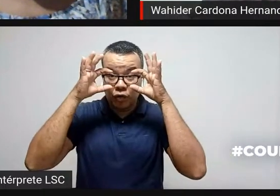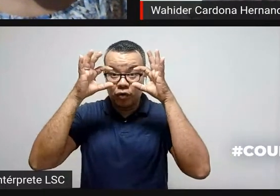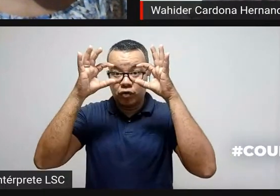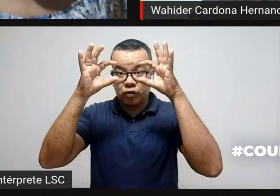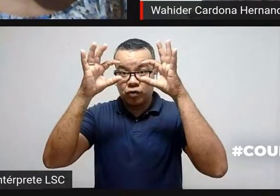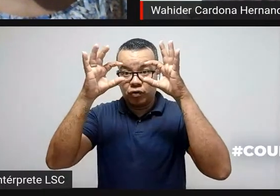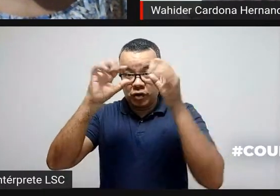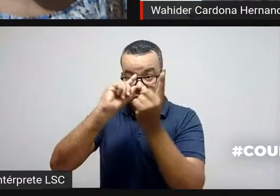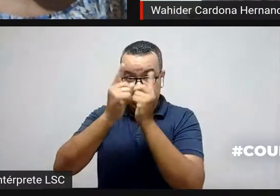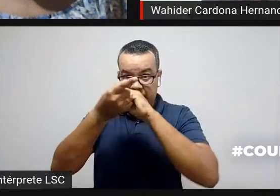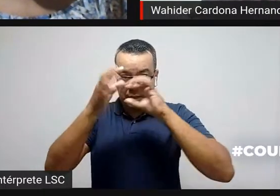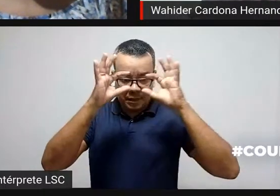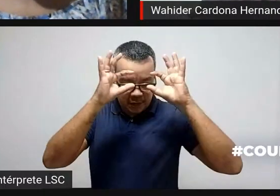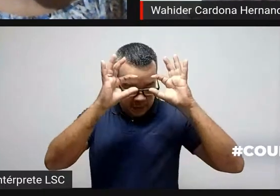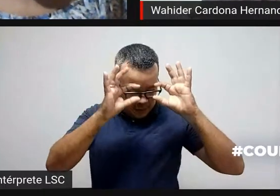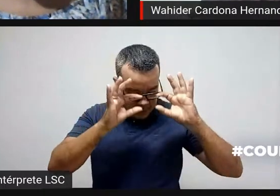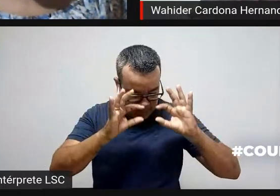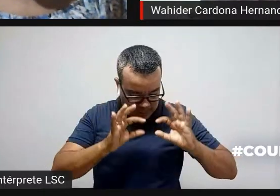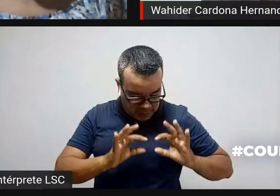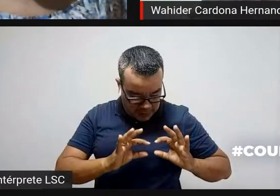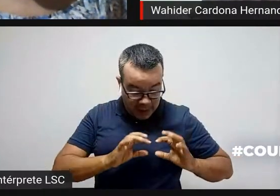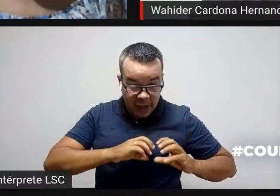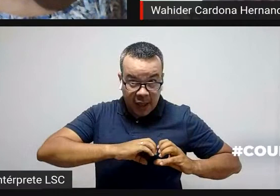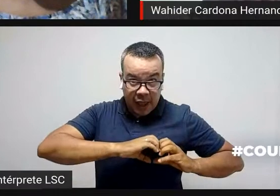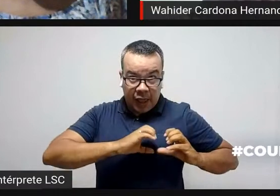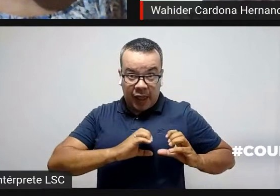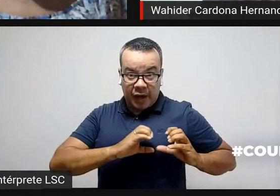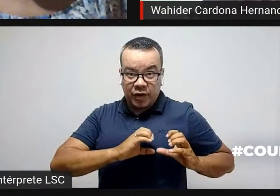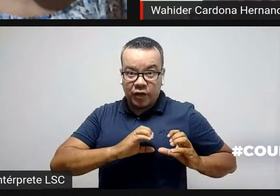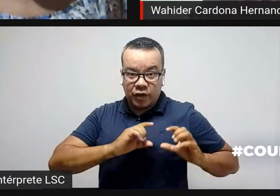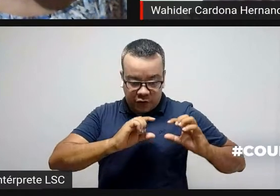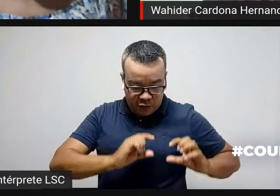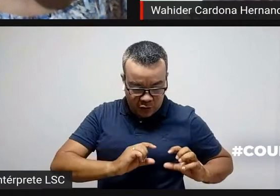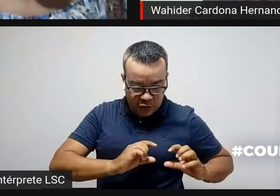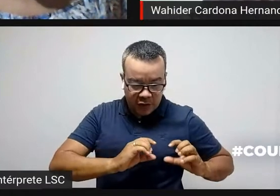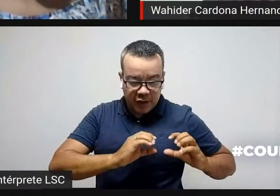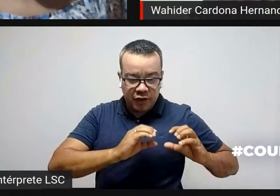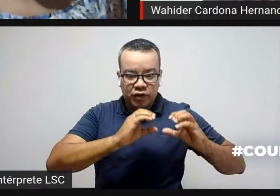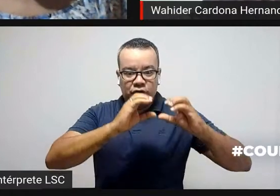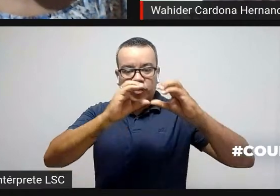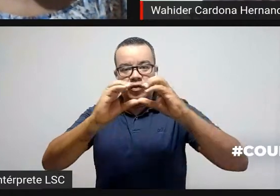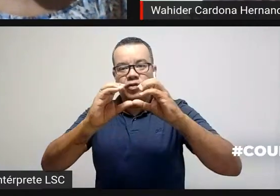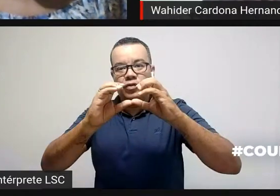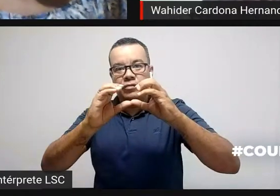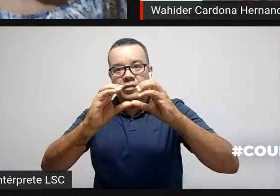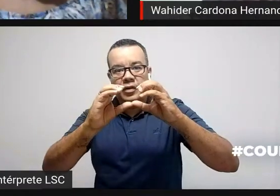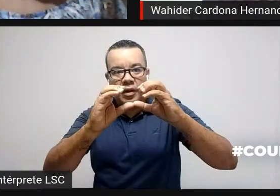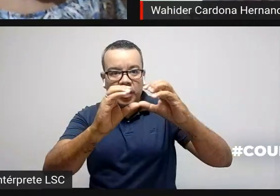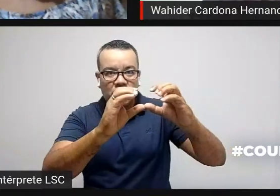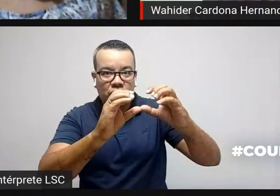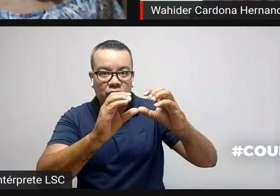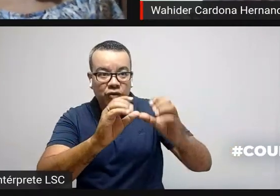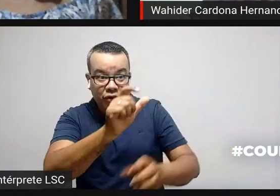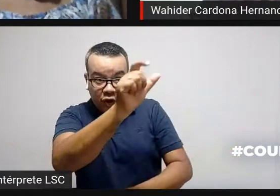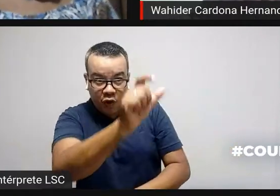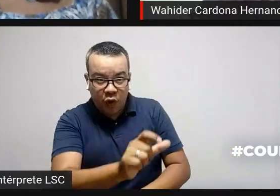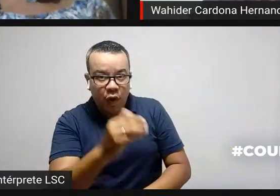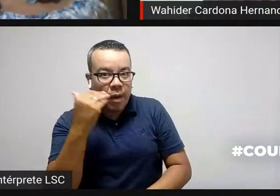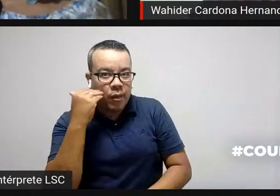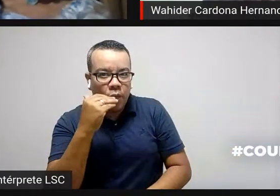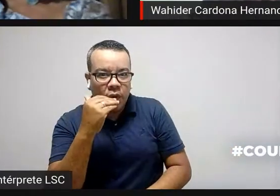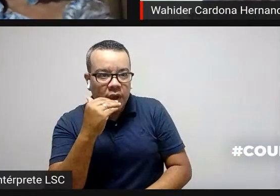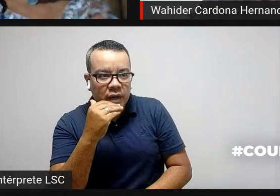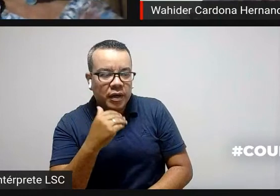tus corazojos. Los vi solo una noche en la calle silenciosa de un pueblo y quedé hechizado en la